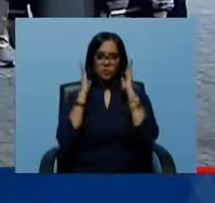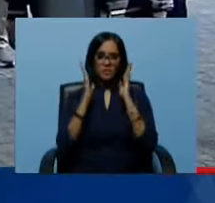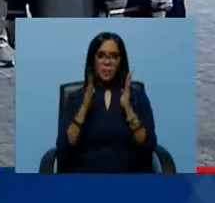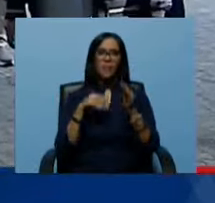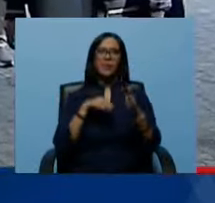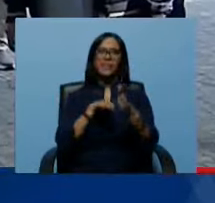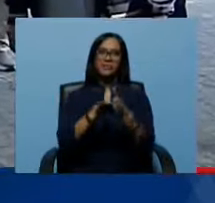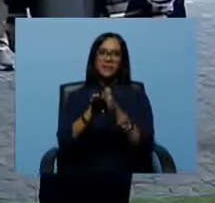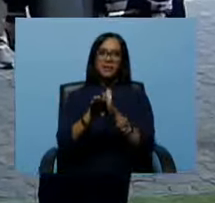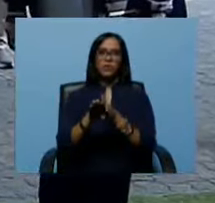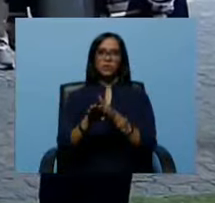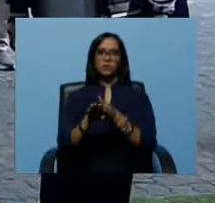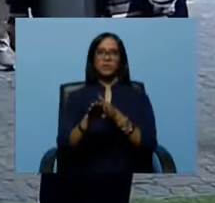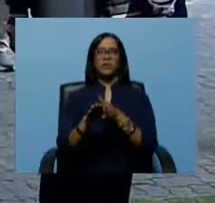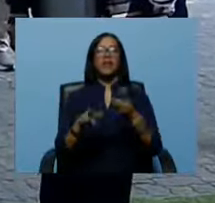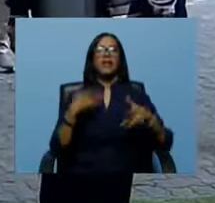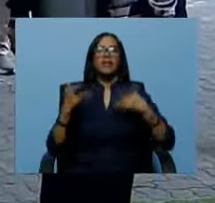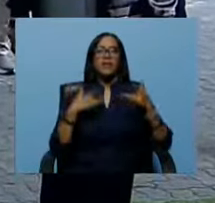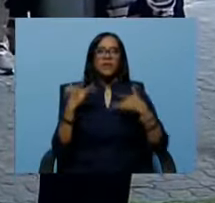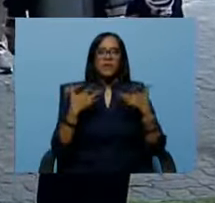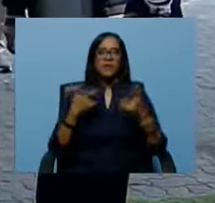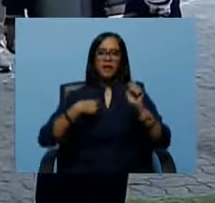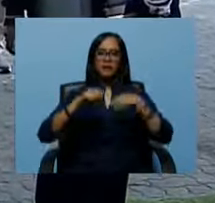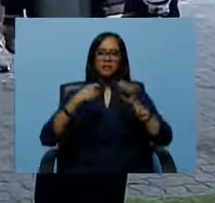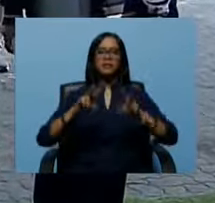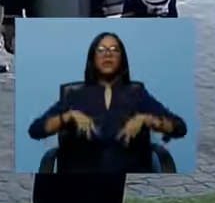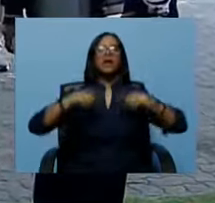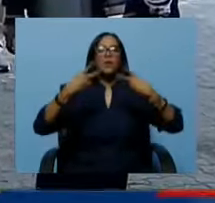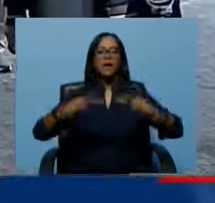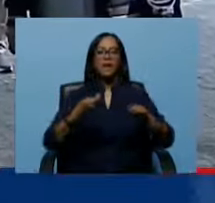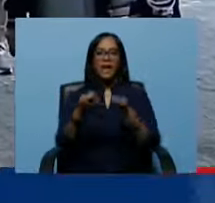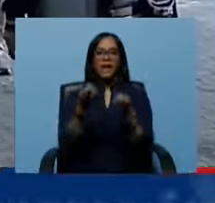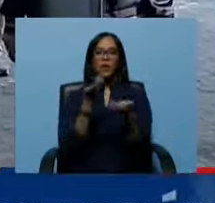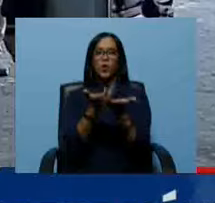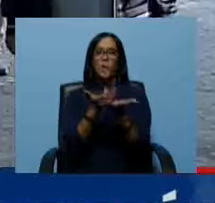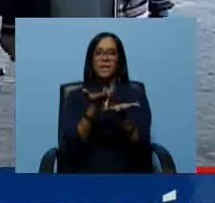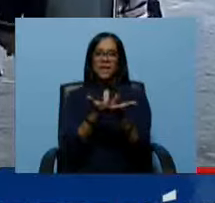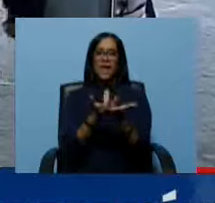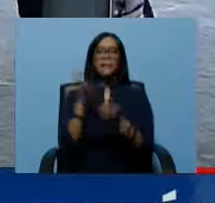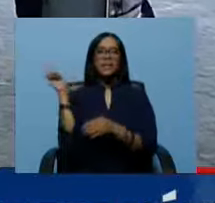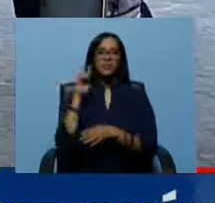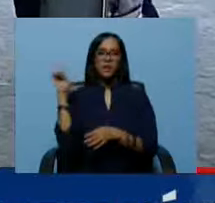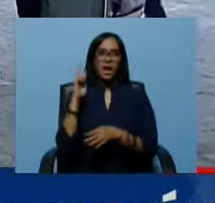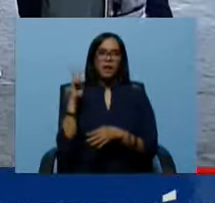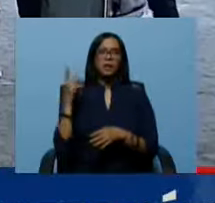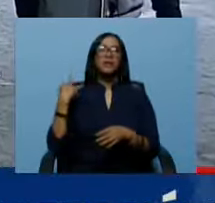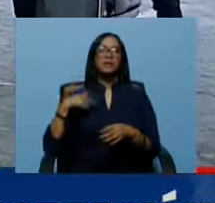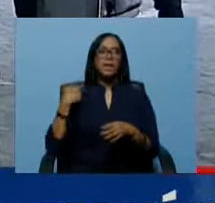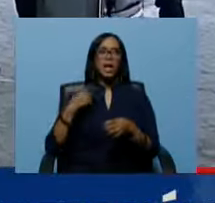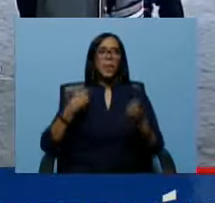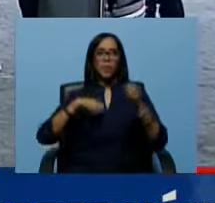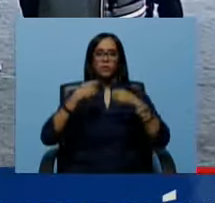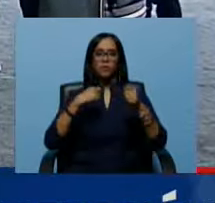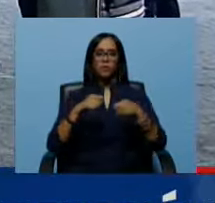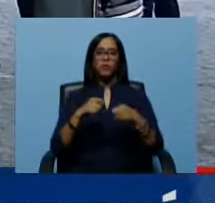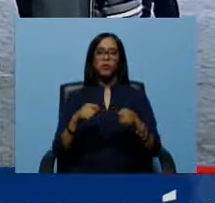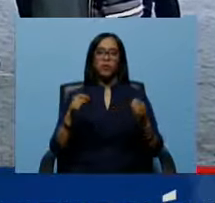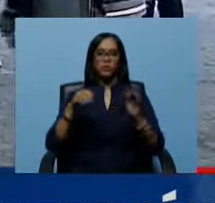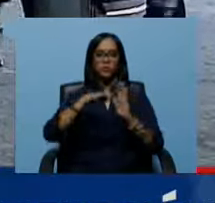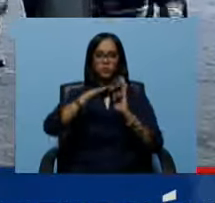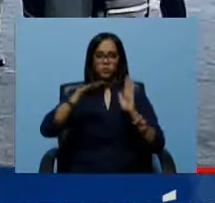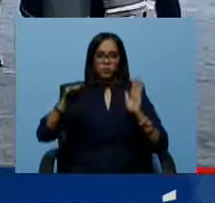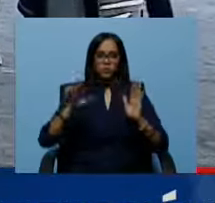la vocación exportadora de la nueva economía venezolana. Aquí tenemos un conjunto de exportadores con su stand. Vamos